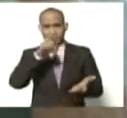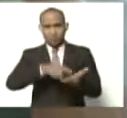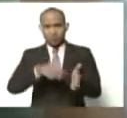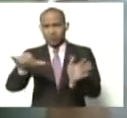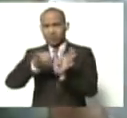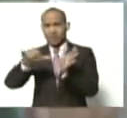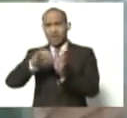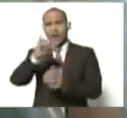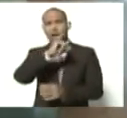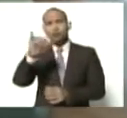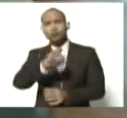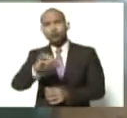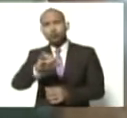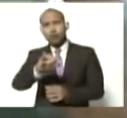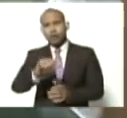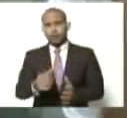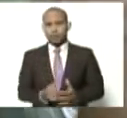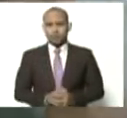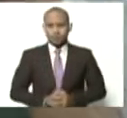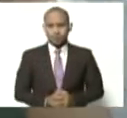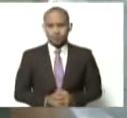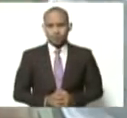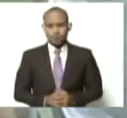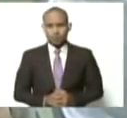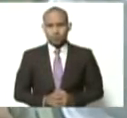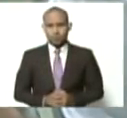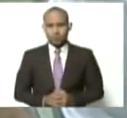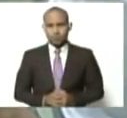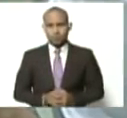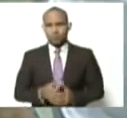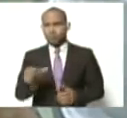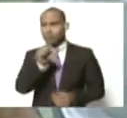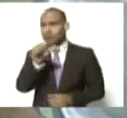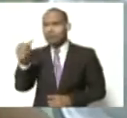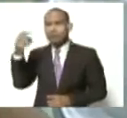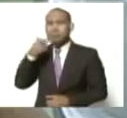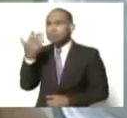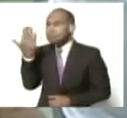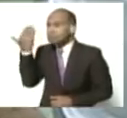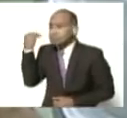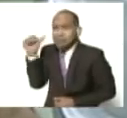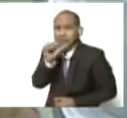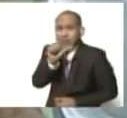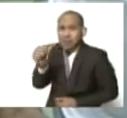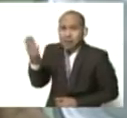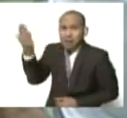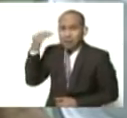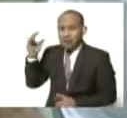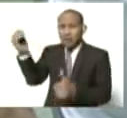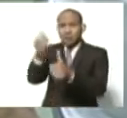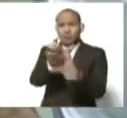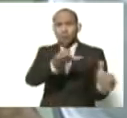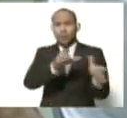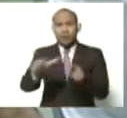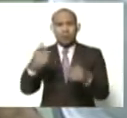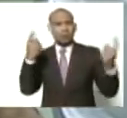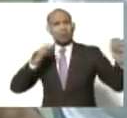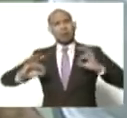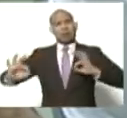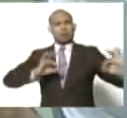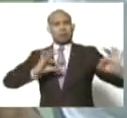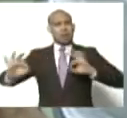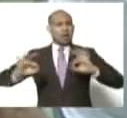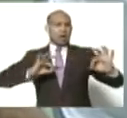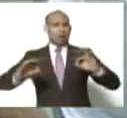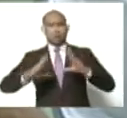en Maicao y que estaban en Santa Marta. Los allanaron la semana pasada con un gran escándalo y haciendo una parafernalia y abriendo